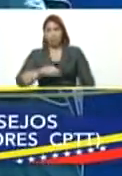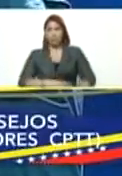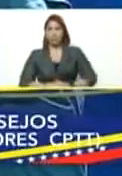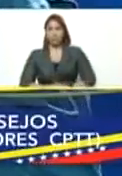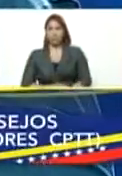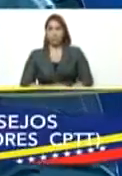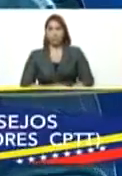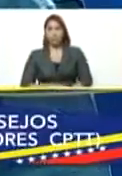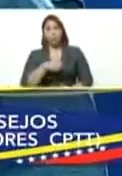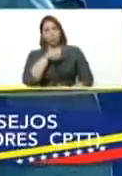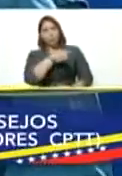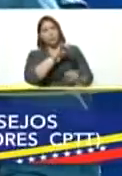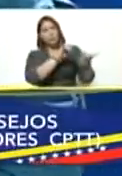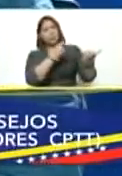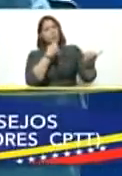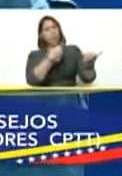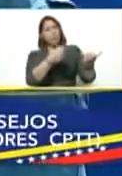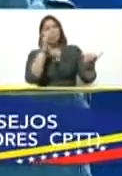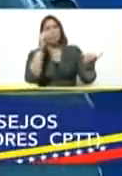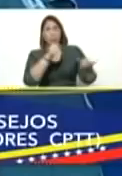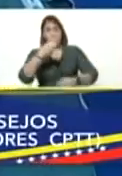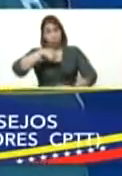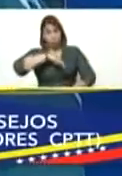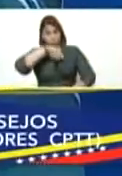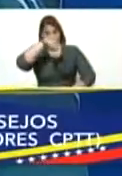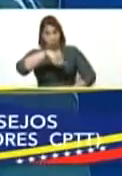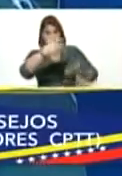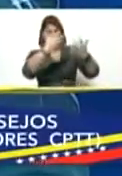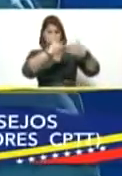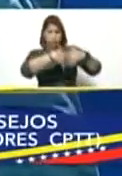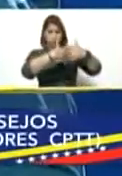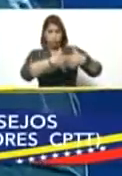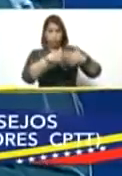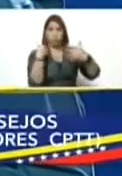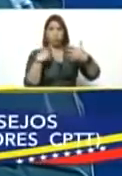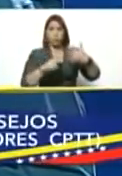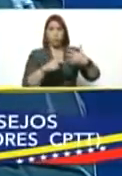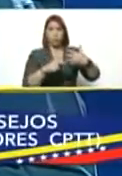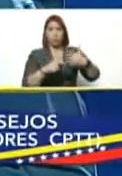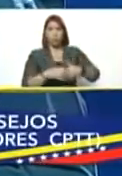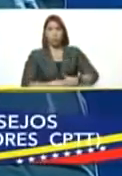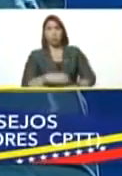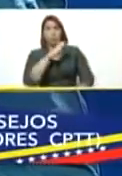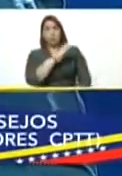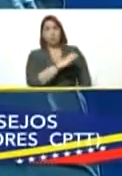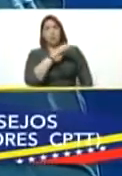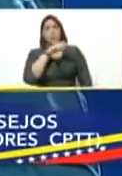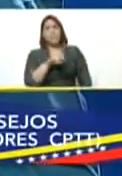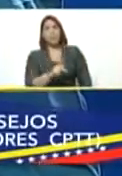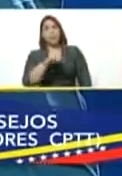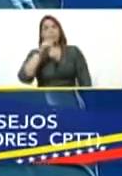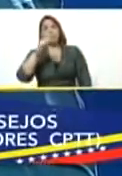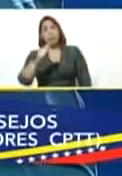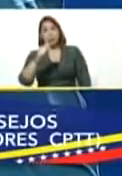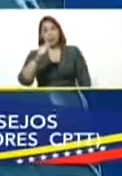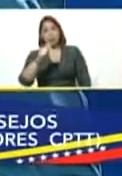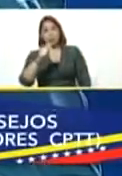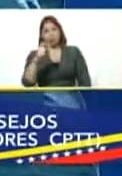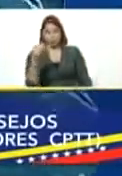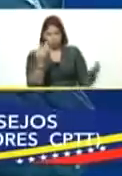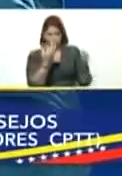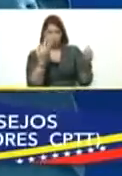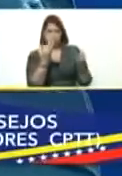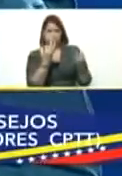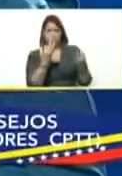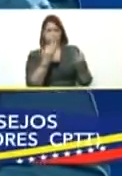En lo que usted dice, presidente, sí, aquí en esta planta tenemos un CPT que en realidad